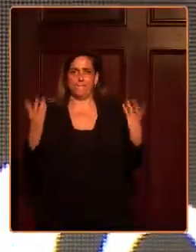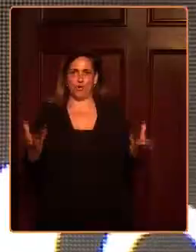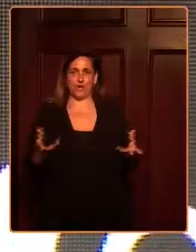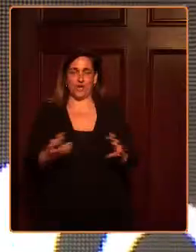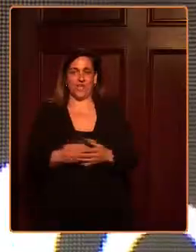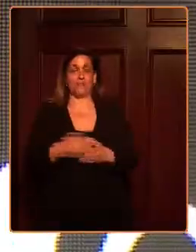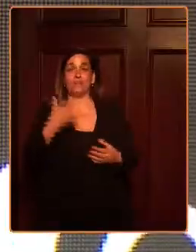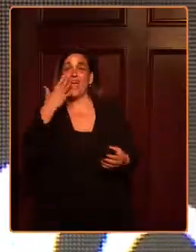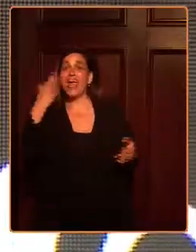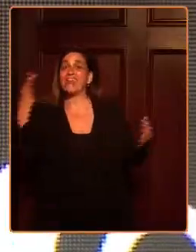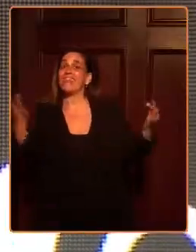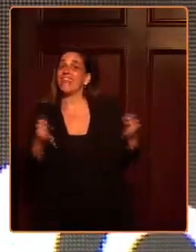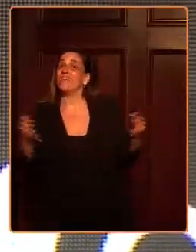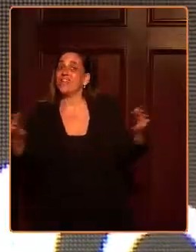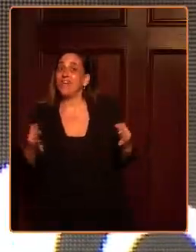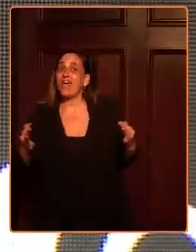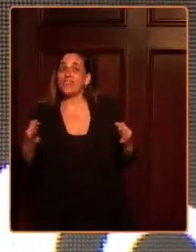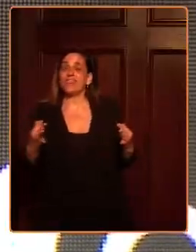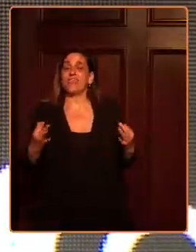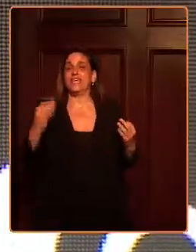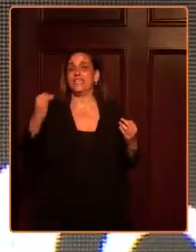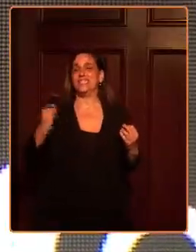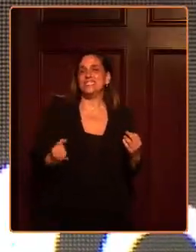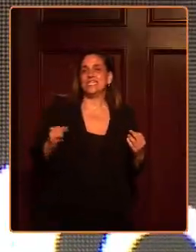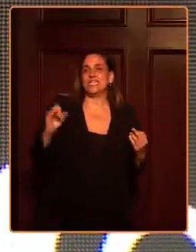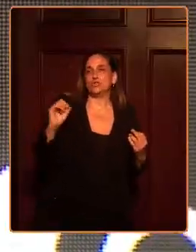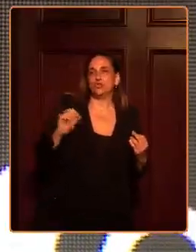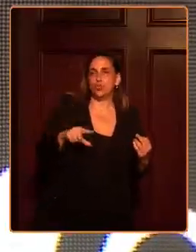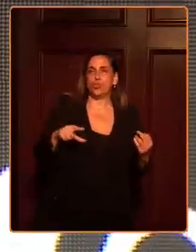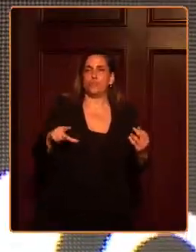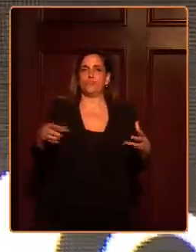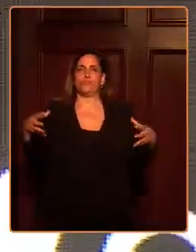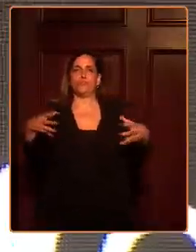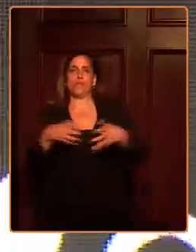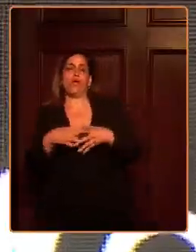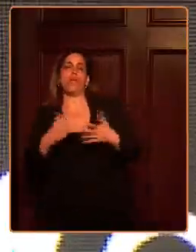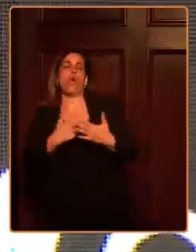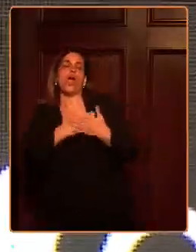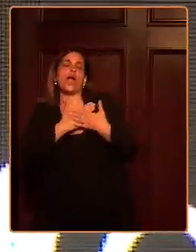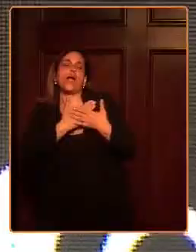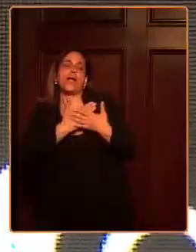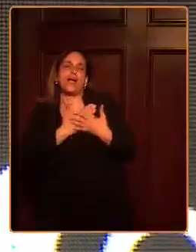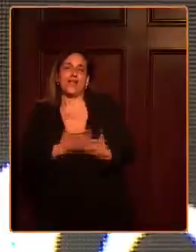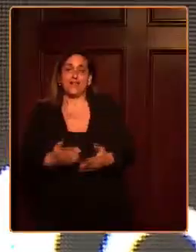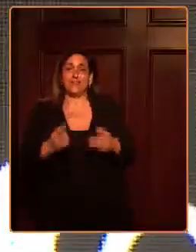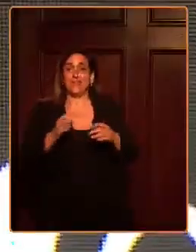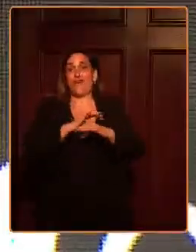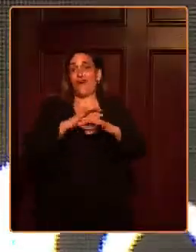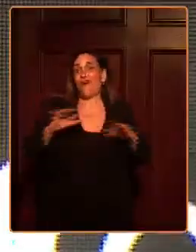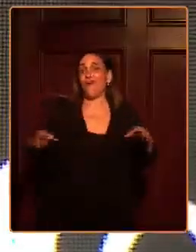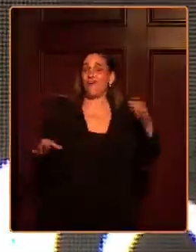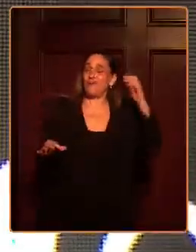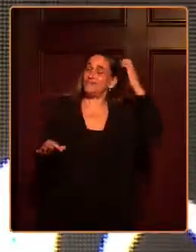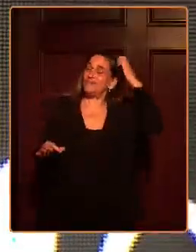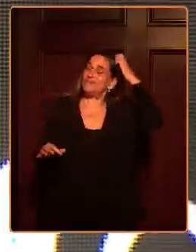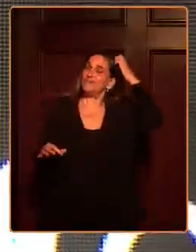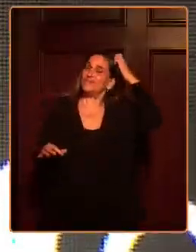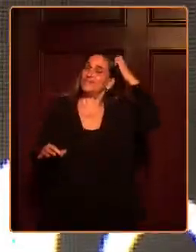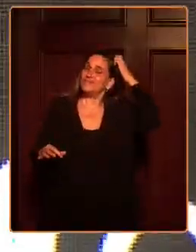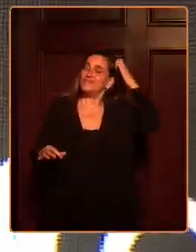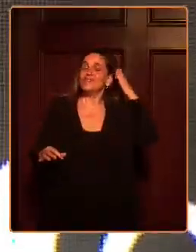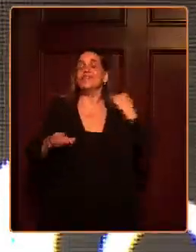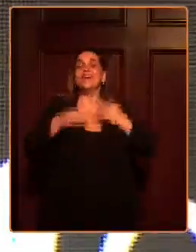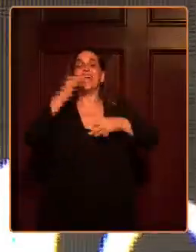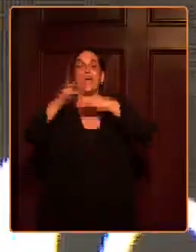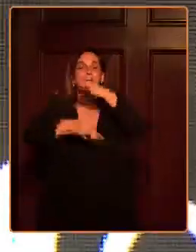la verdad es que tanto el cariño como la